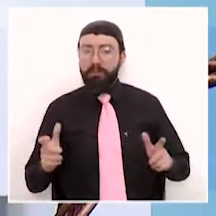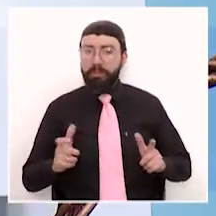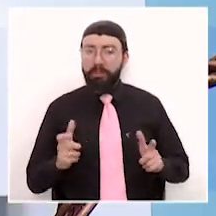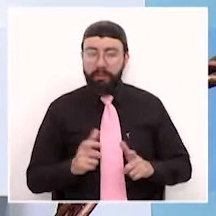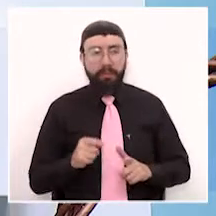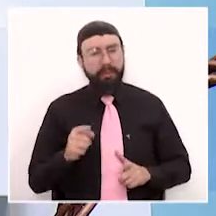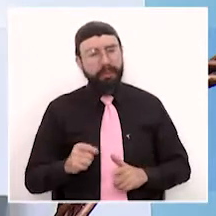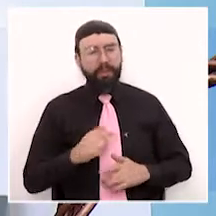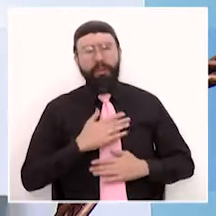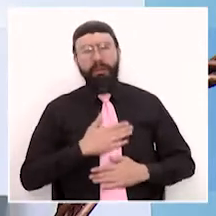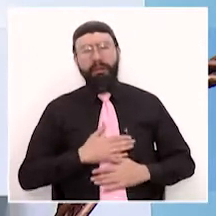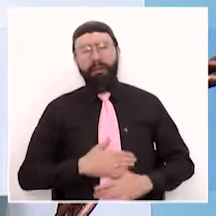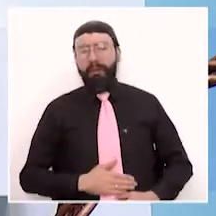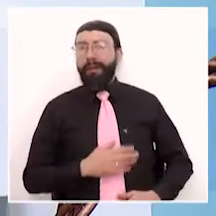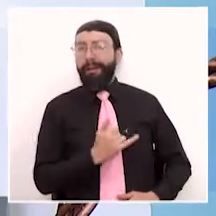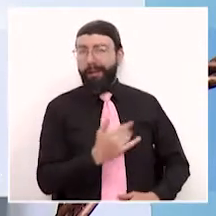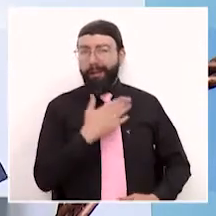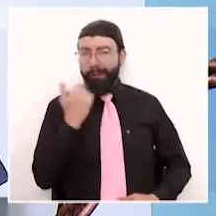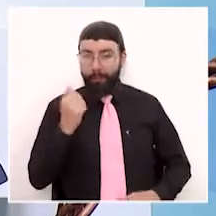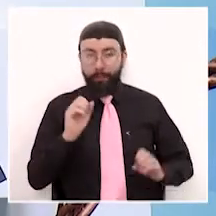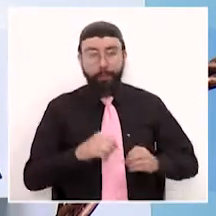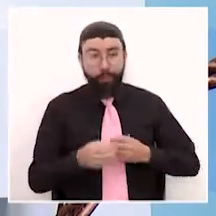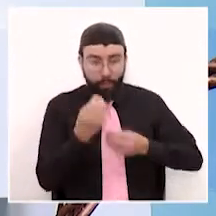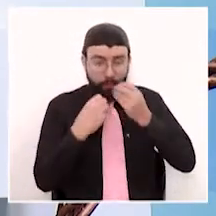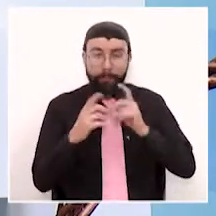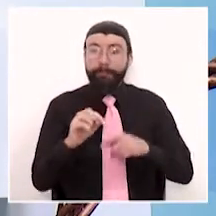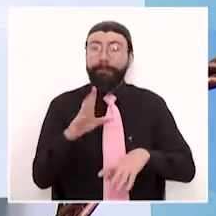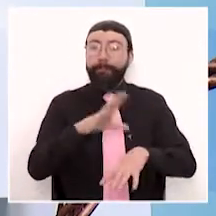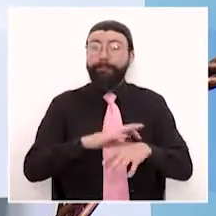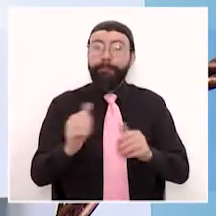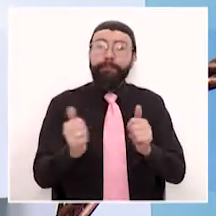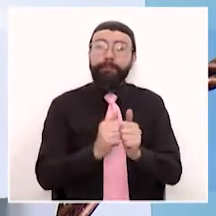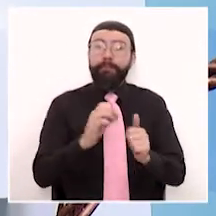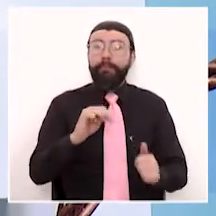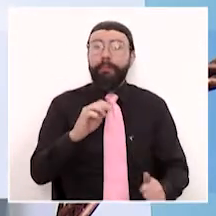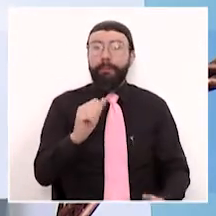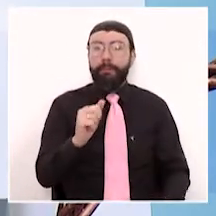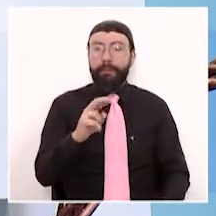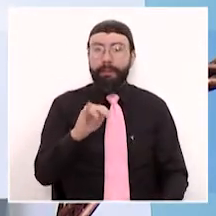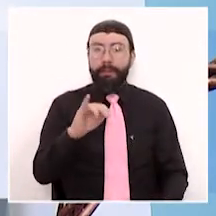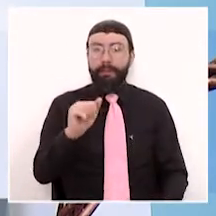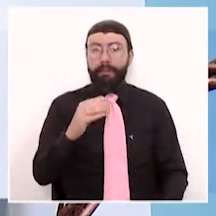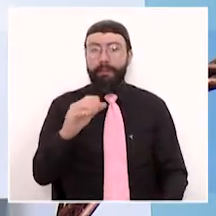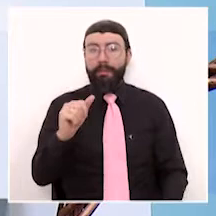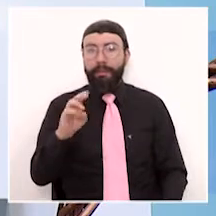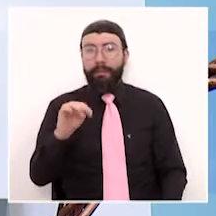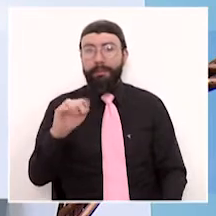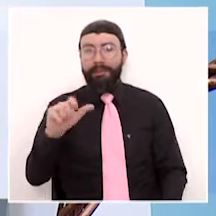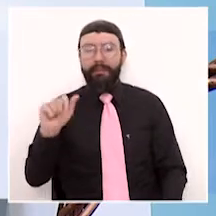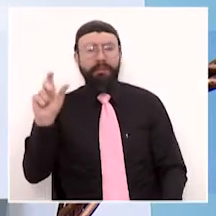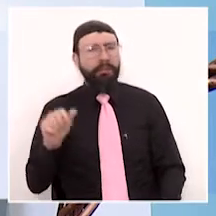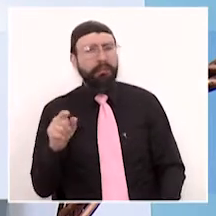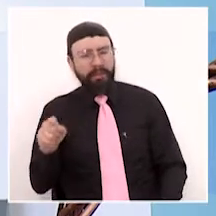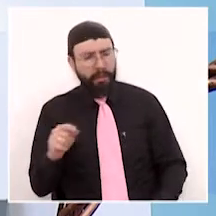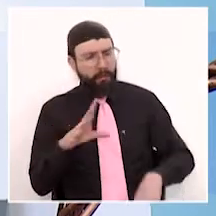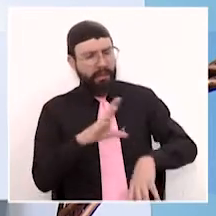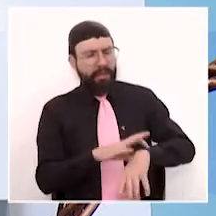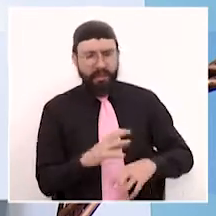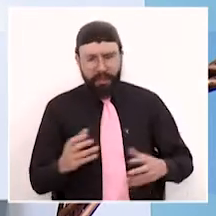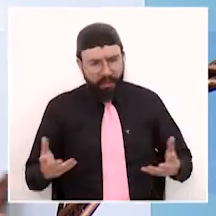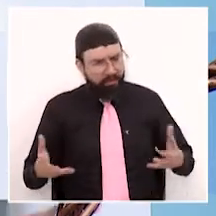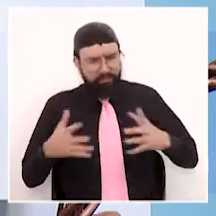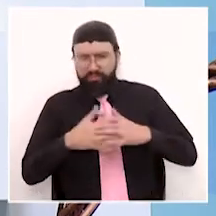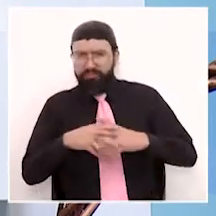esa intolerancia. Y también nos va a acompañar una doctora, que es la doctora María Camila Ramírez, desde la medicina funcional, dándonos su